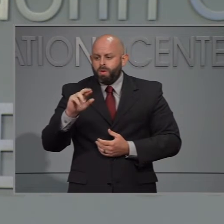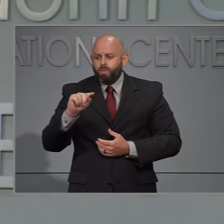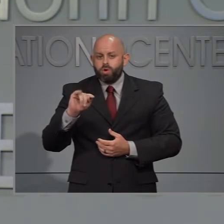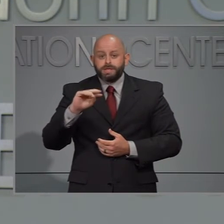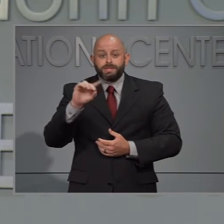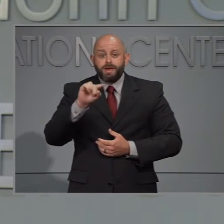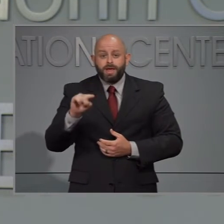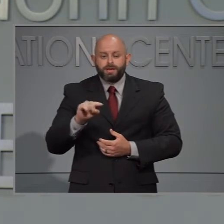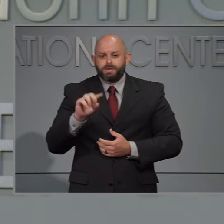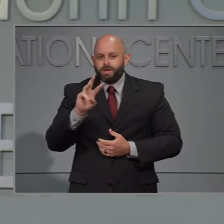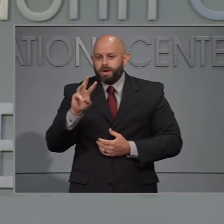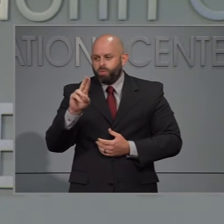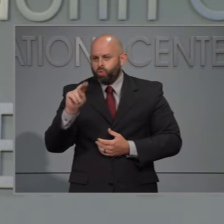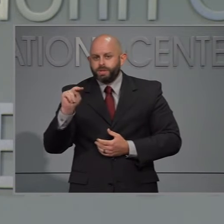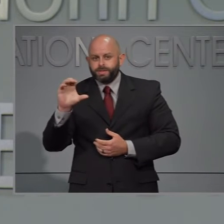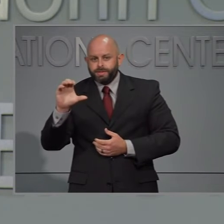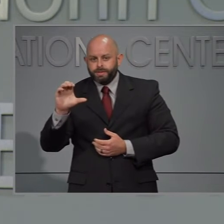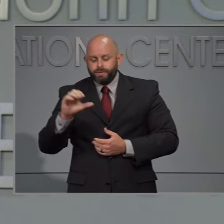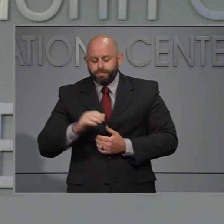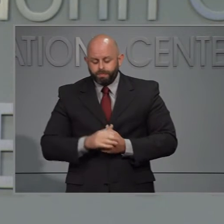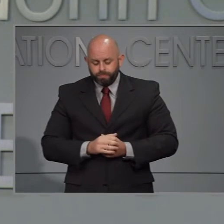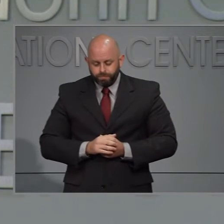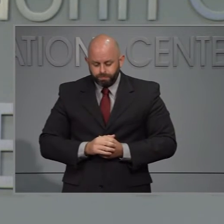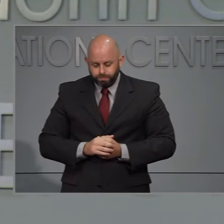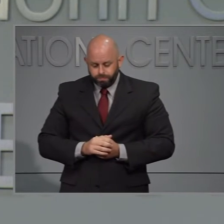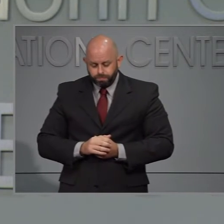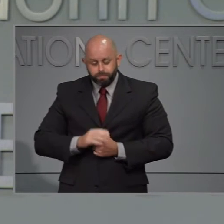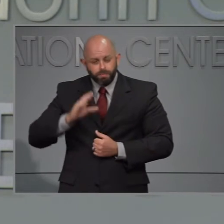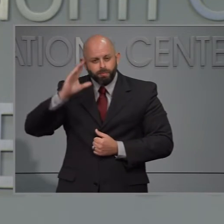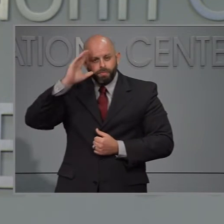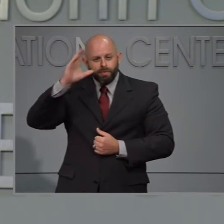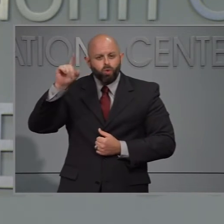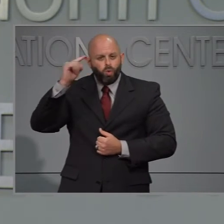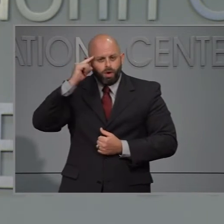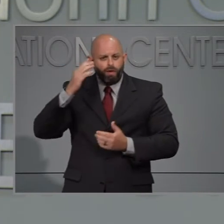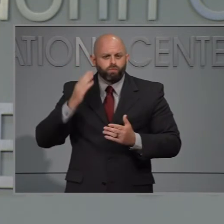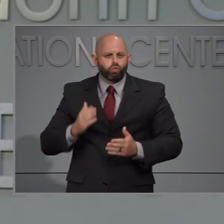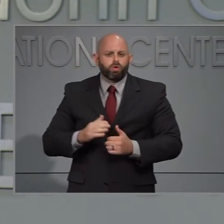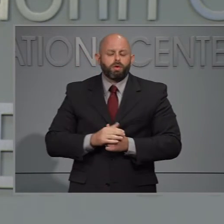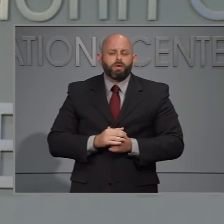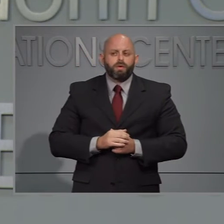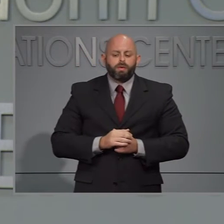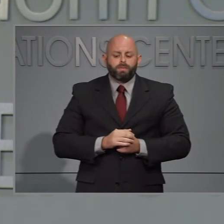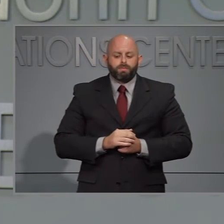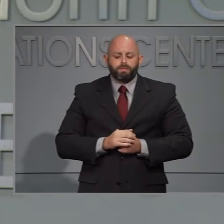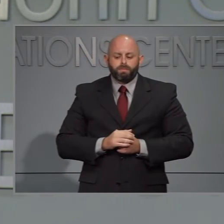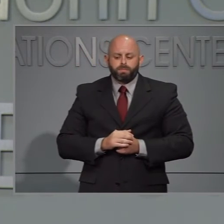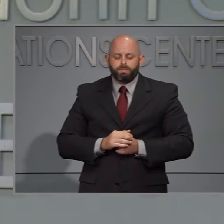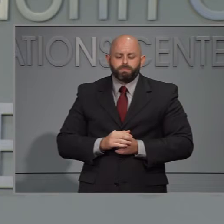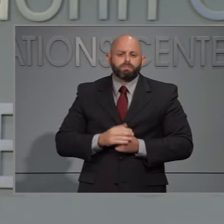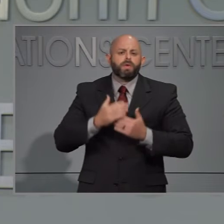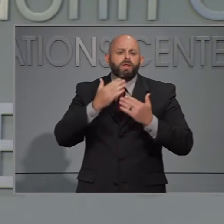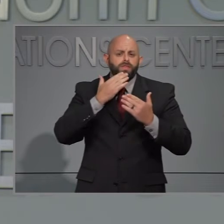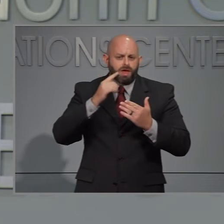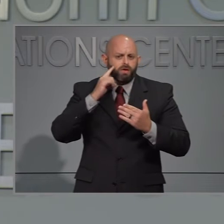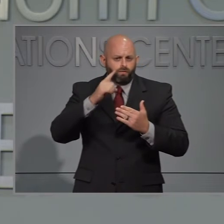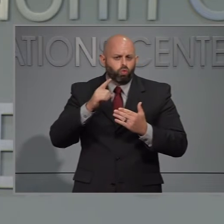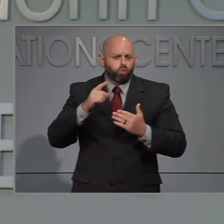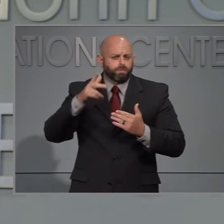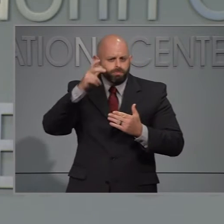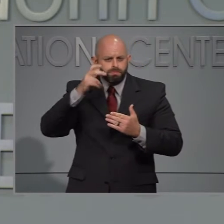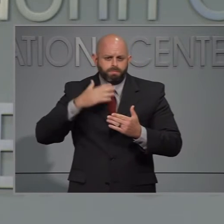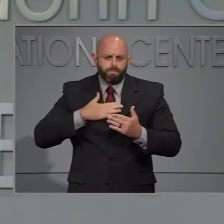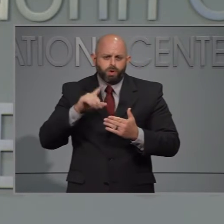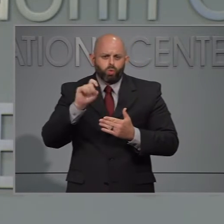de WUNC. Estoy llamando y agradezco que me dé su tiempo. Tenía la esperanza de ver si usted me